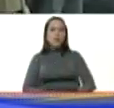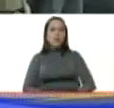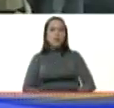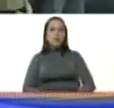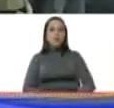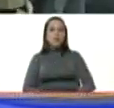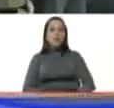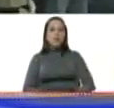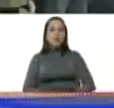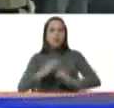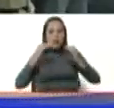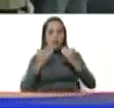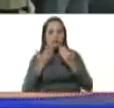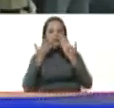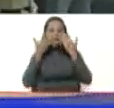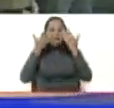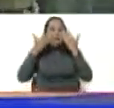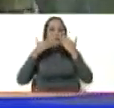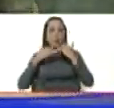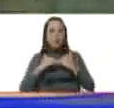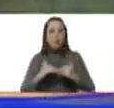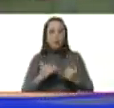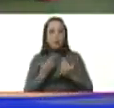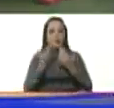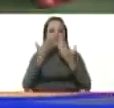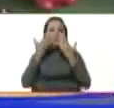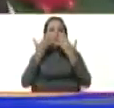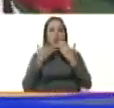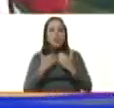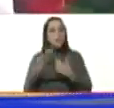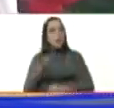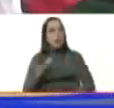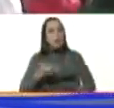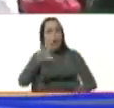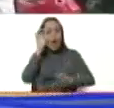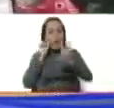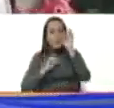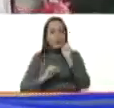toman aire, muy importante. Aprender la respiración.